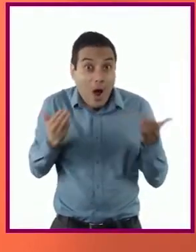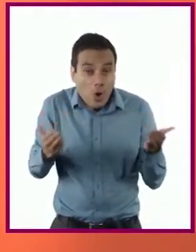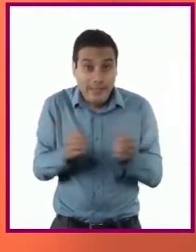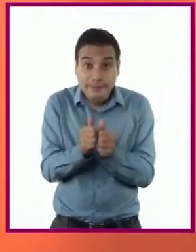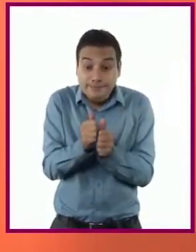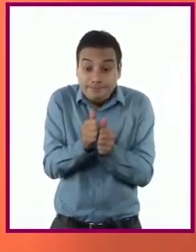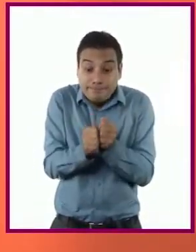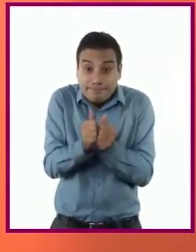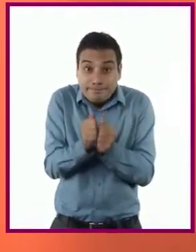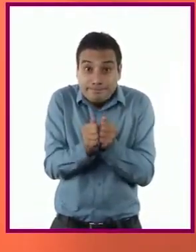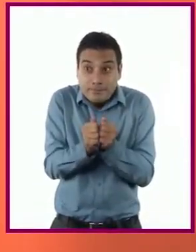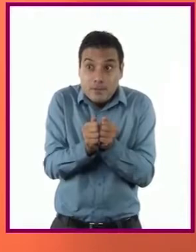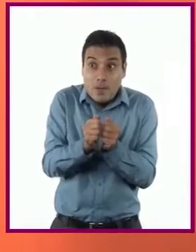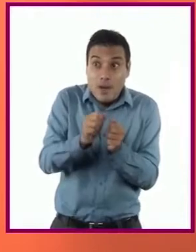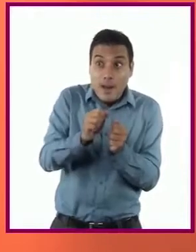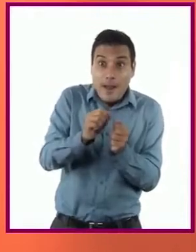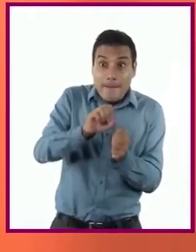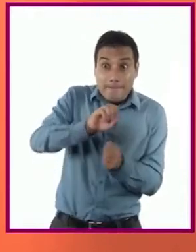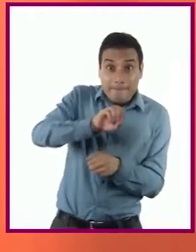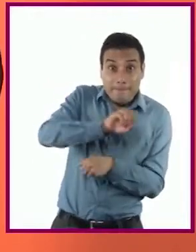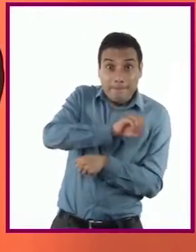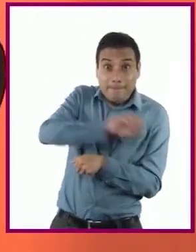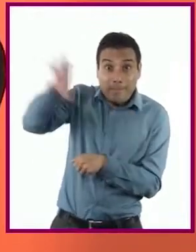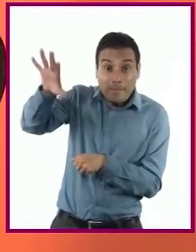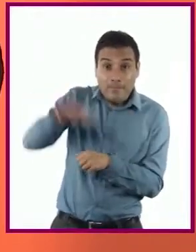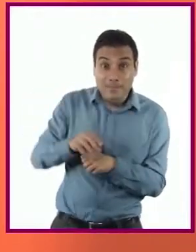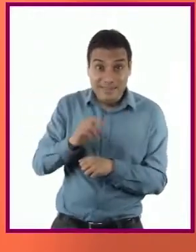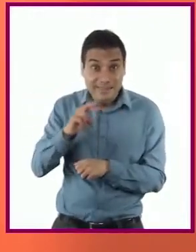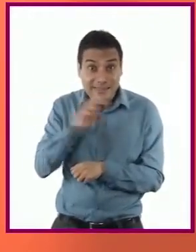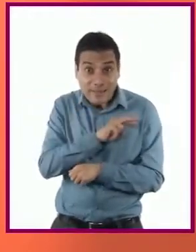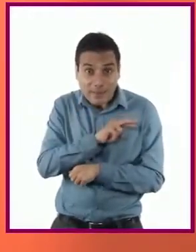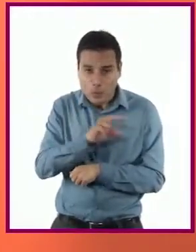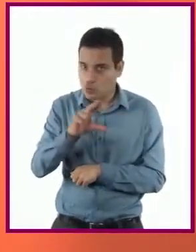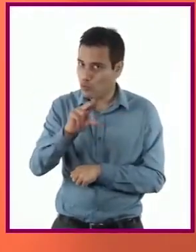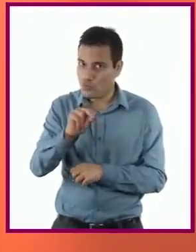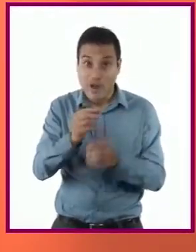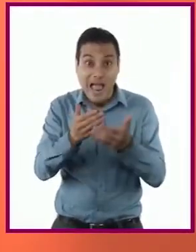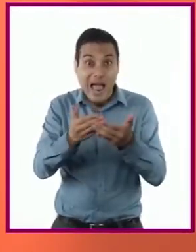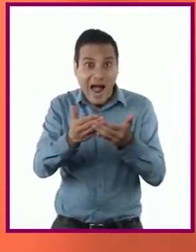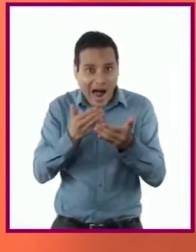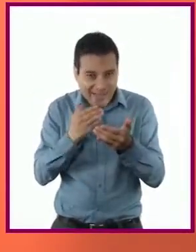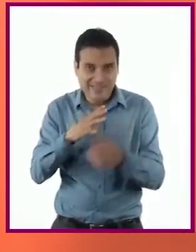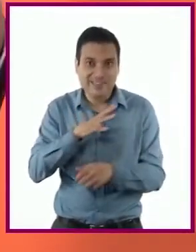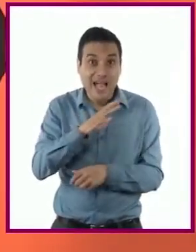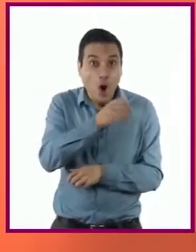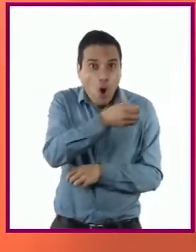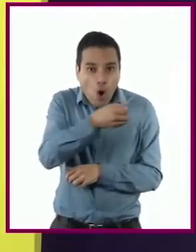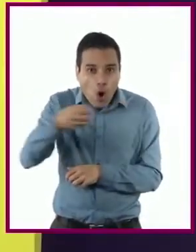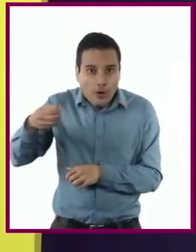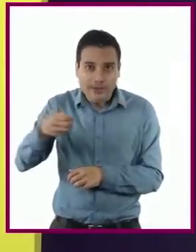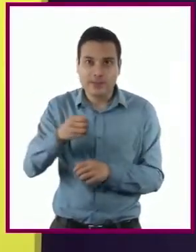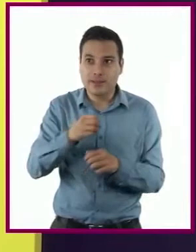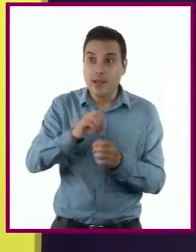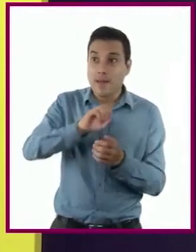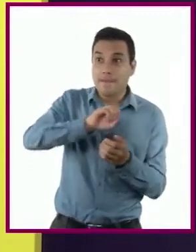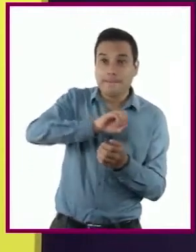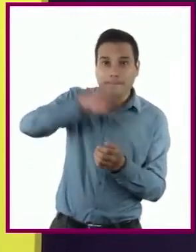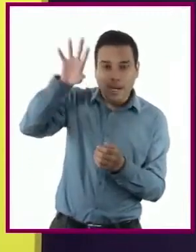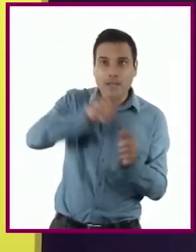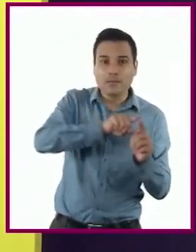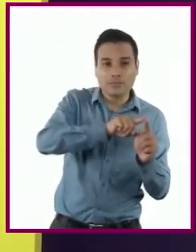antes de llegar a su destino, pasan por otros dispositivos. Antes de llegar a su destinatario. Ay, no,